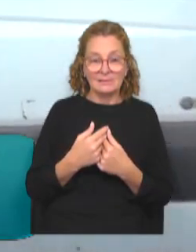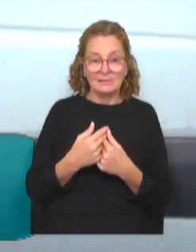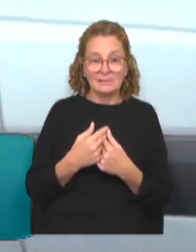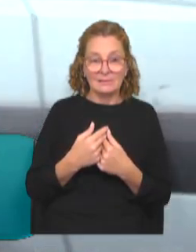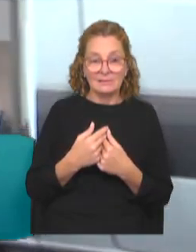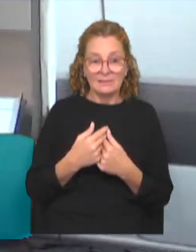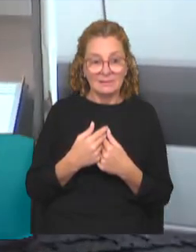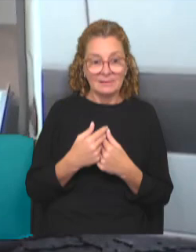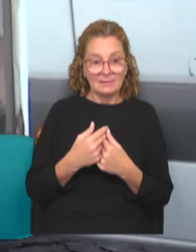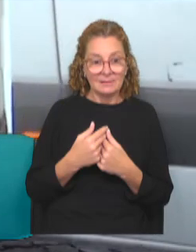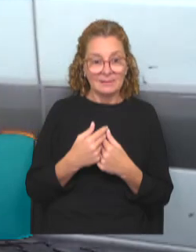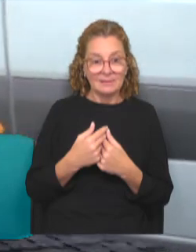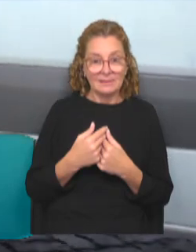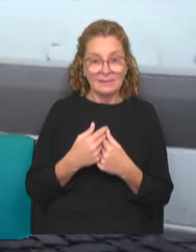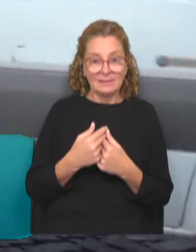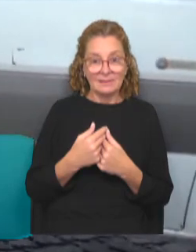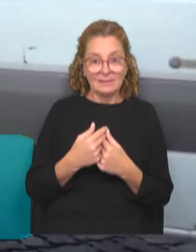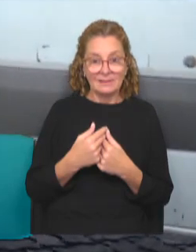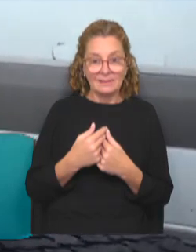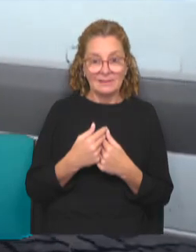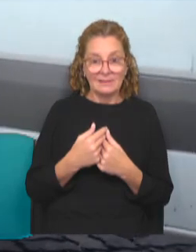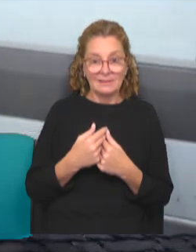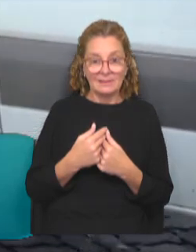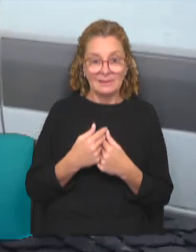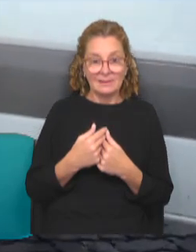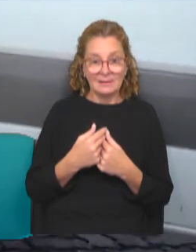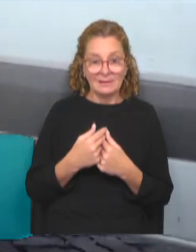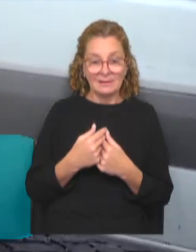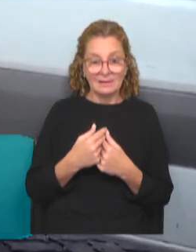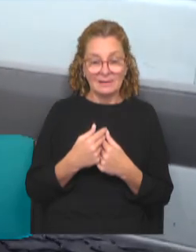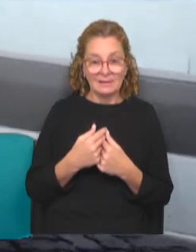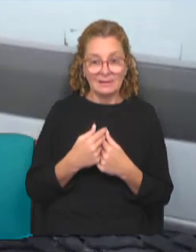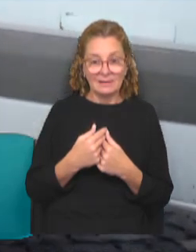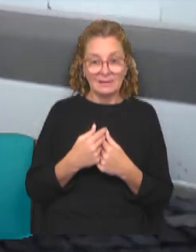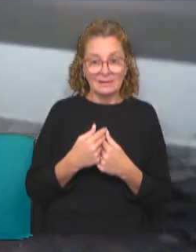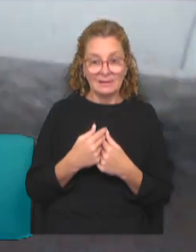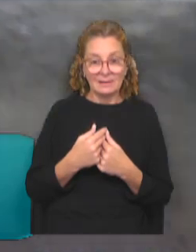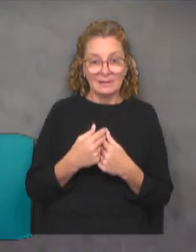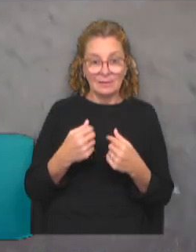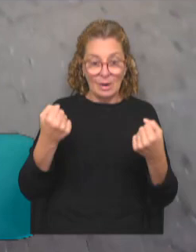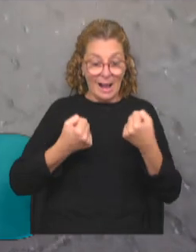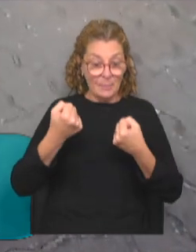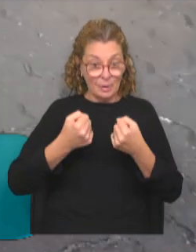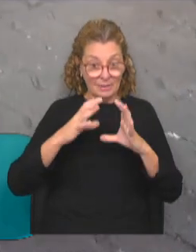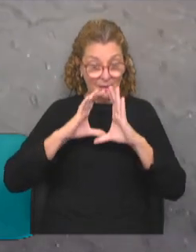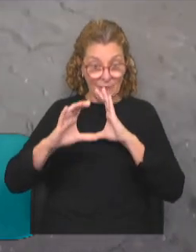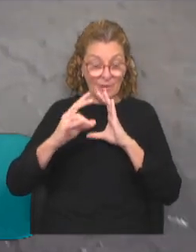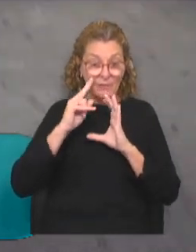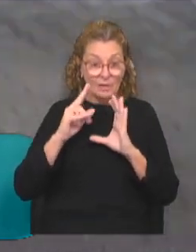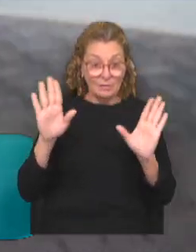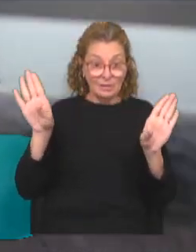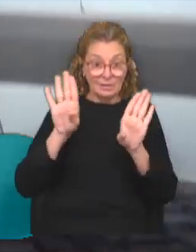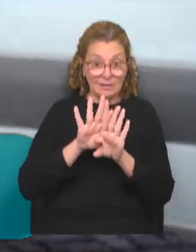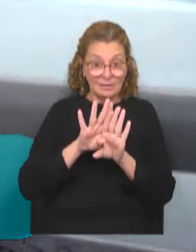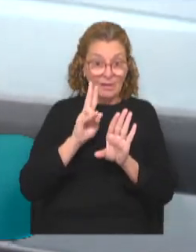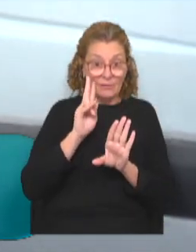cut, de cortar, de pelo. Mirá lo que es, o sea, es una camioneta a simple vista. Si estuviese cerrada, verían